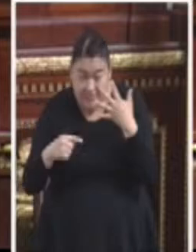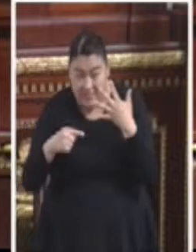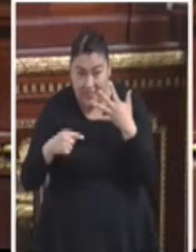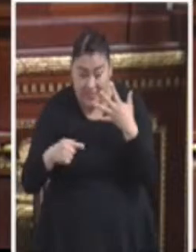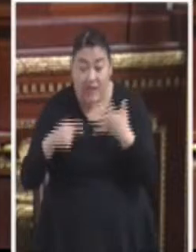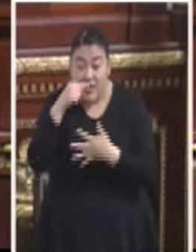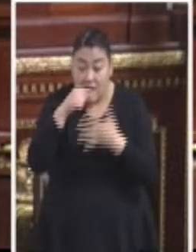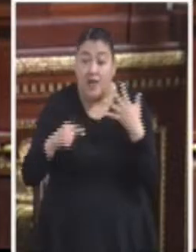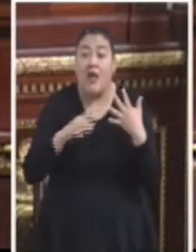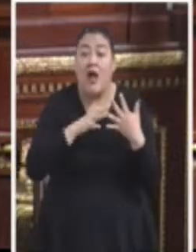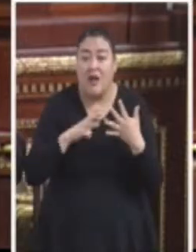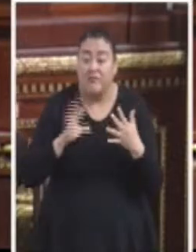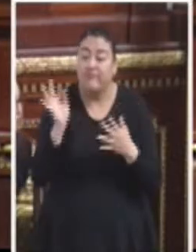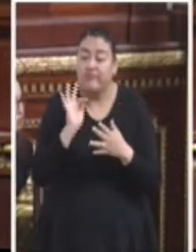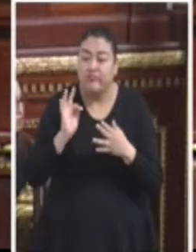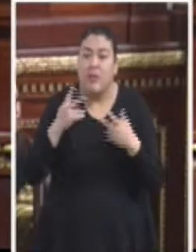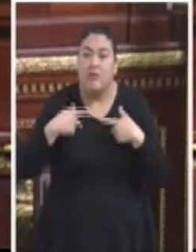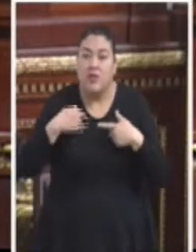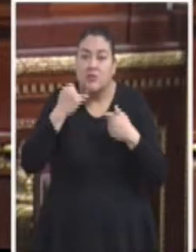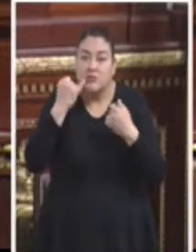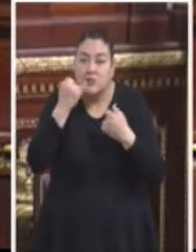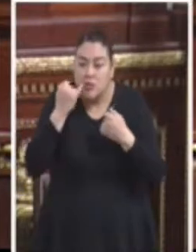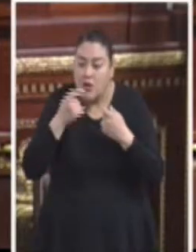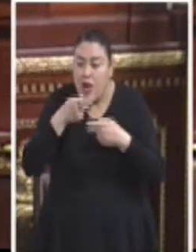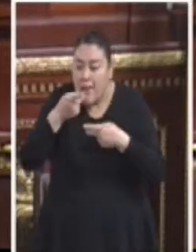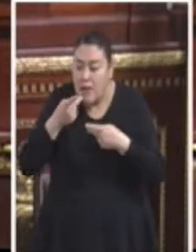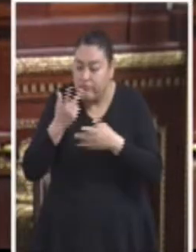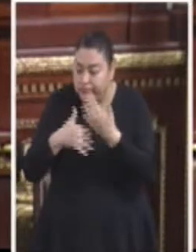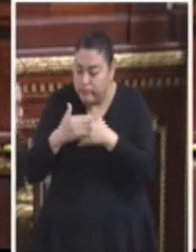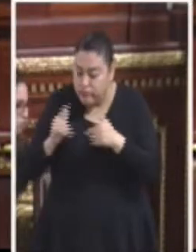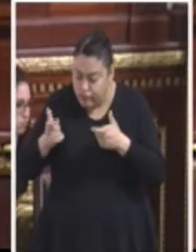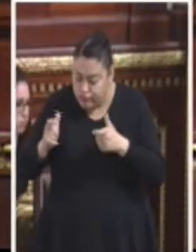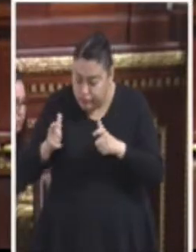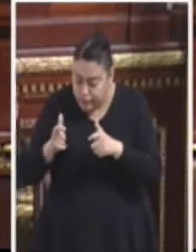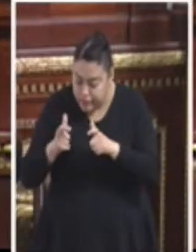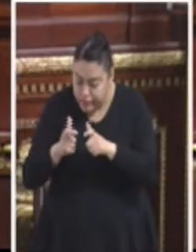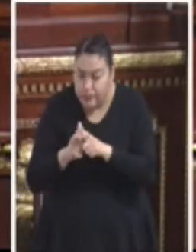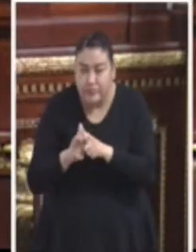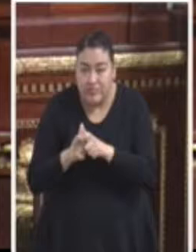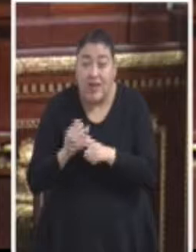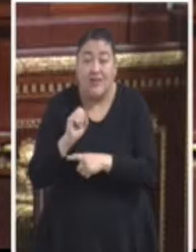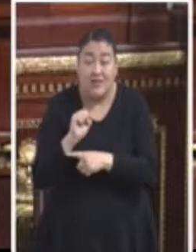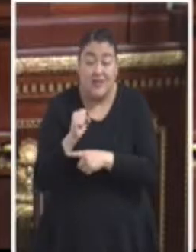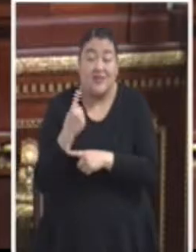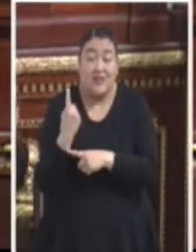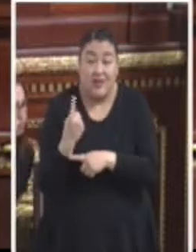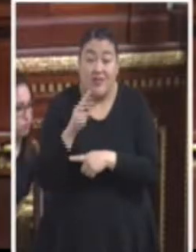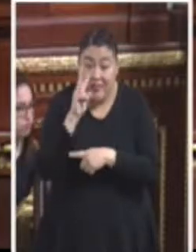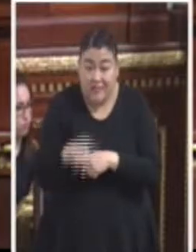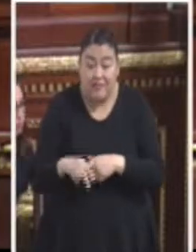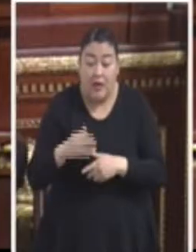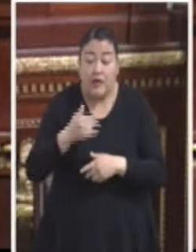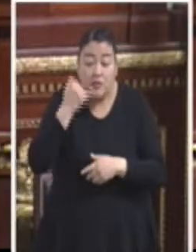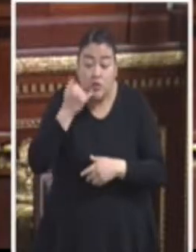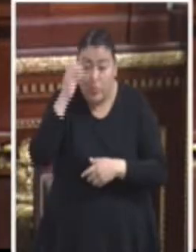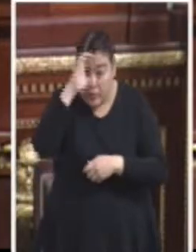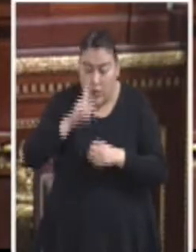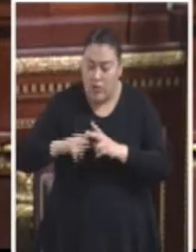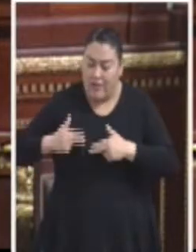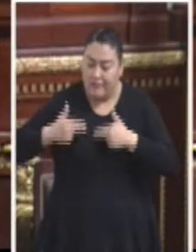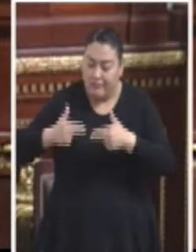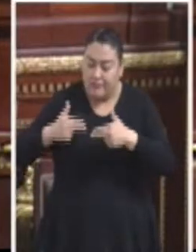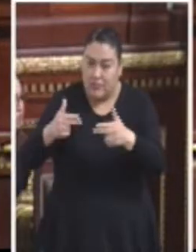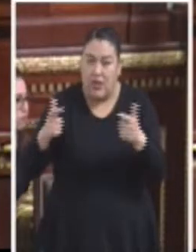se encuentran en alto riesgo de desaparición, representando no solo una gran amenaza a la preservación cultural del